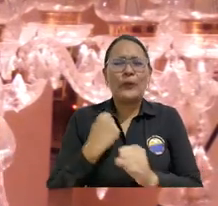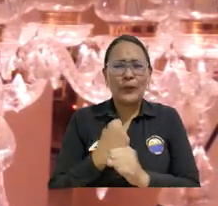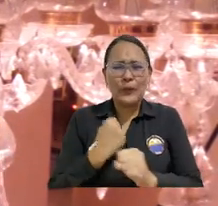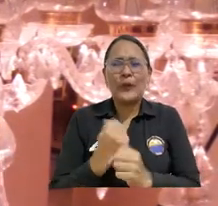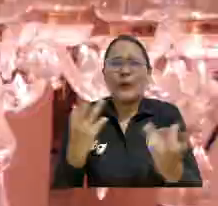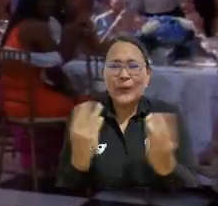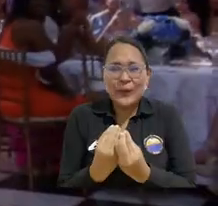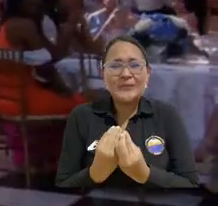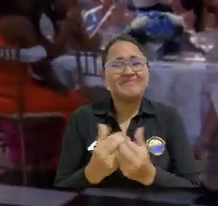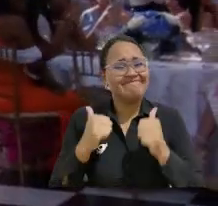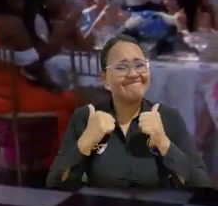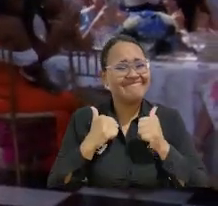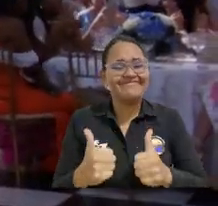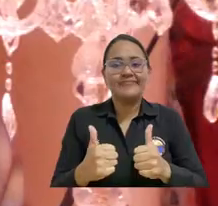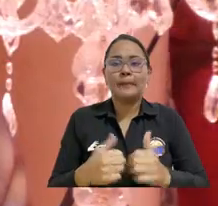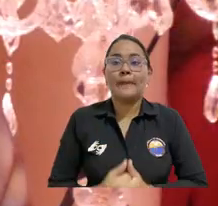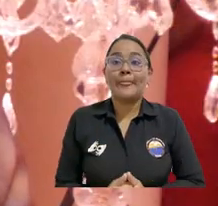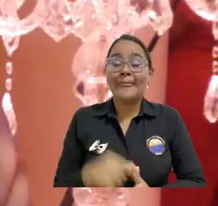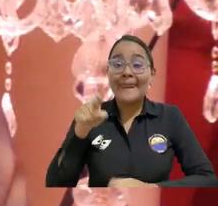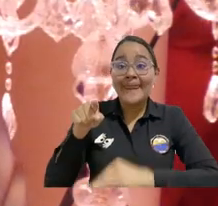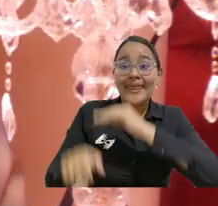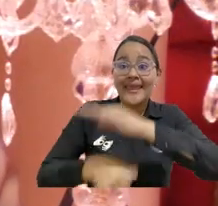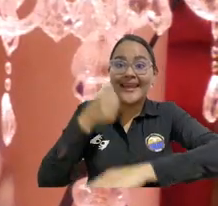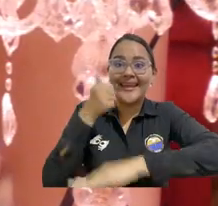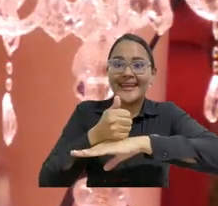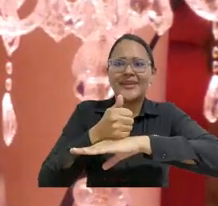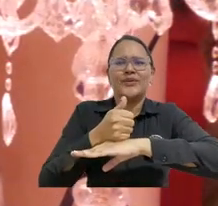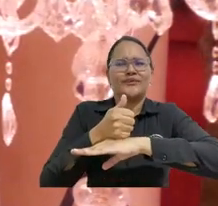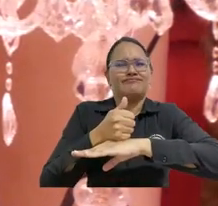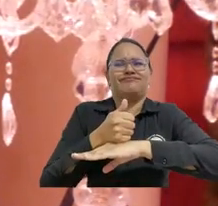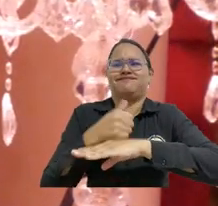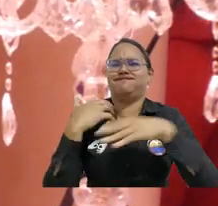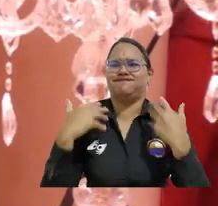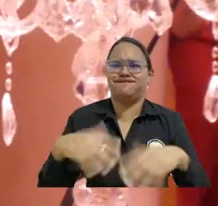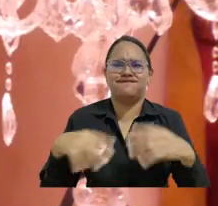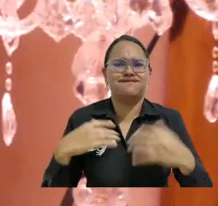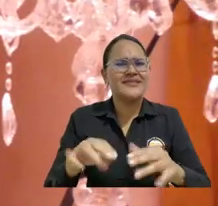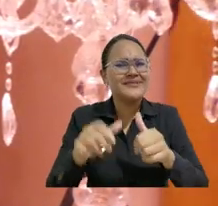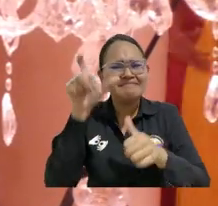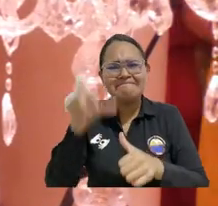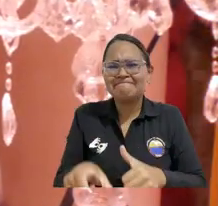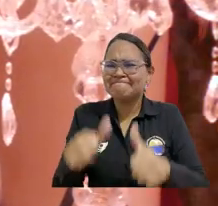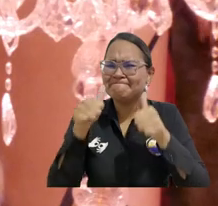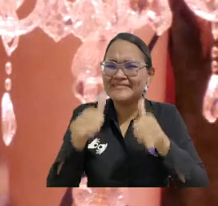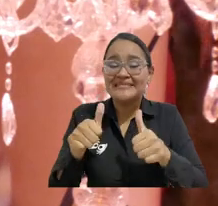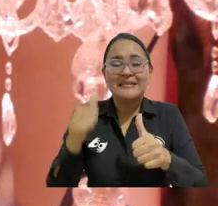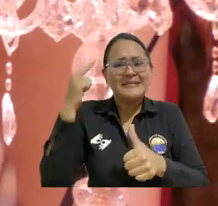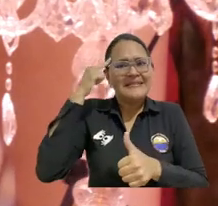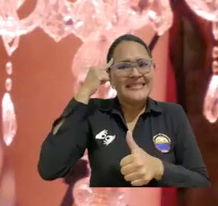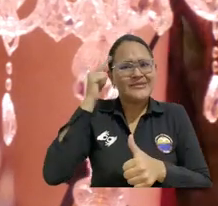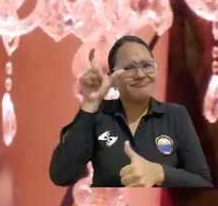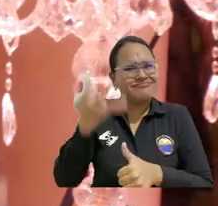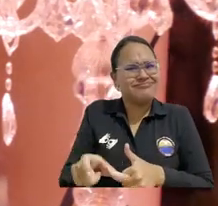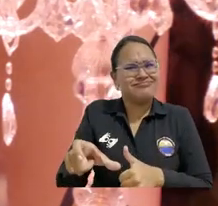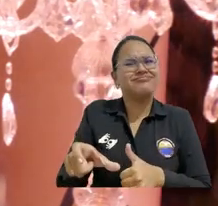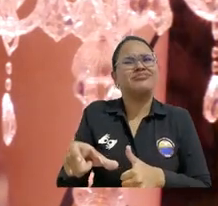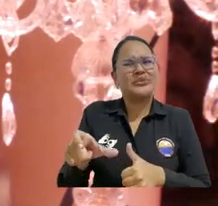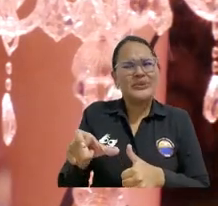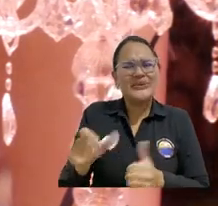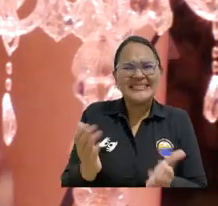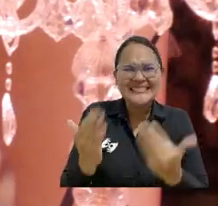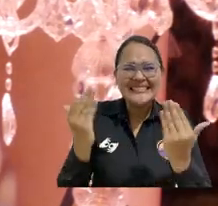entorno de trabajo que tengo, que es muy bueno. Al rector, que ha sido para mí una persona como fue en estos momentos, es